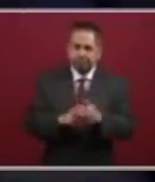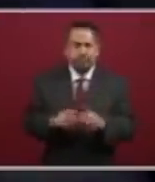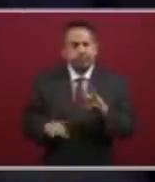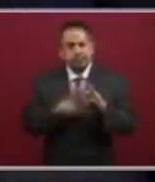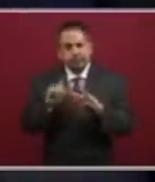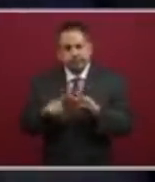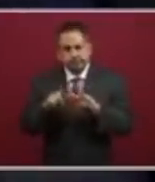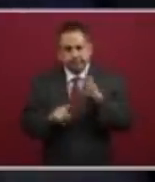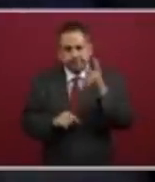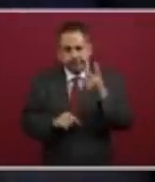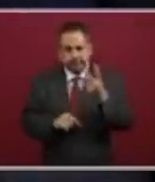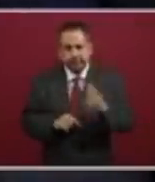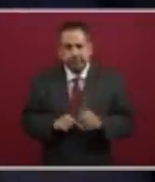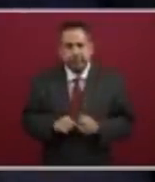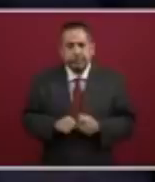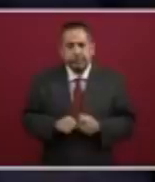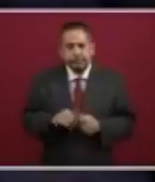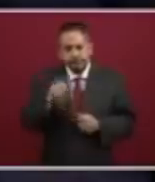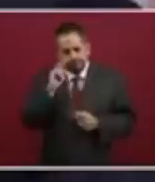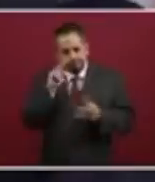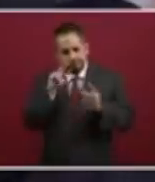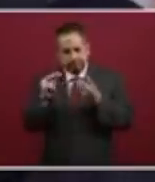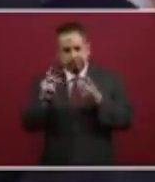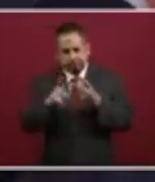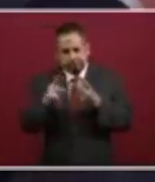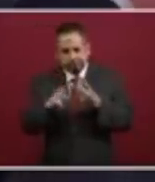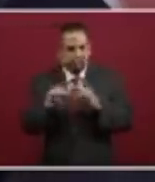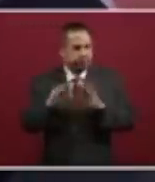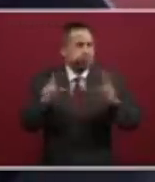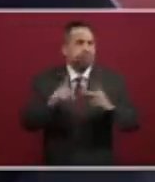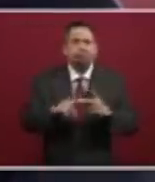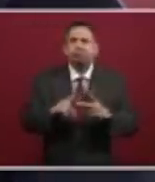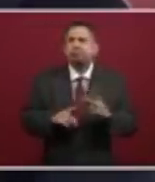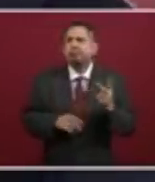Segundo, para verlo así, de manera